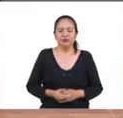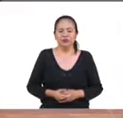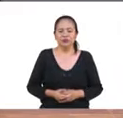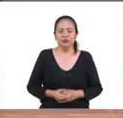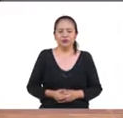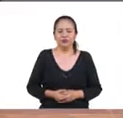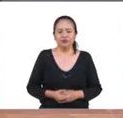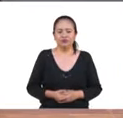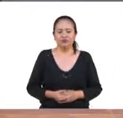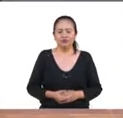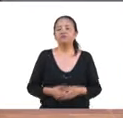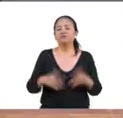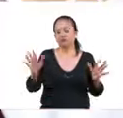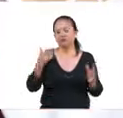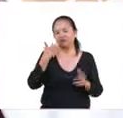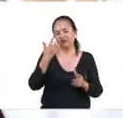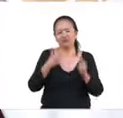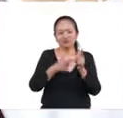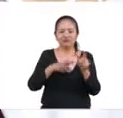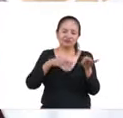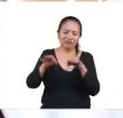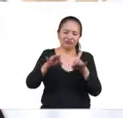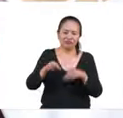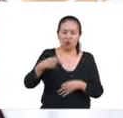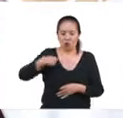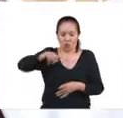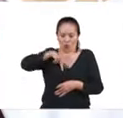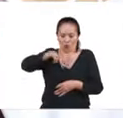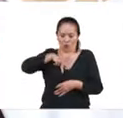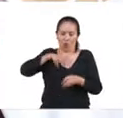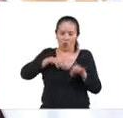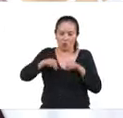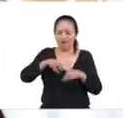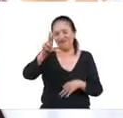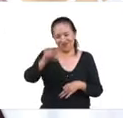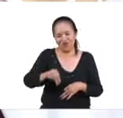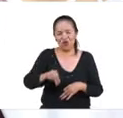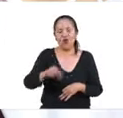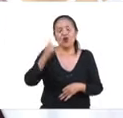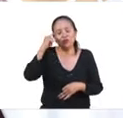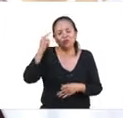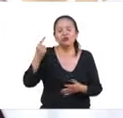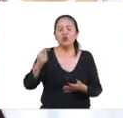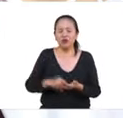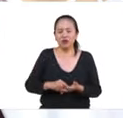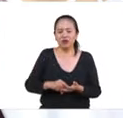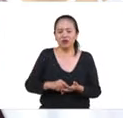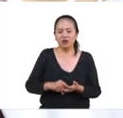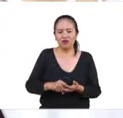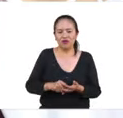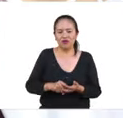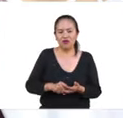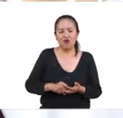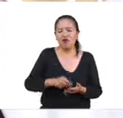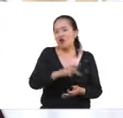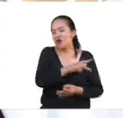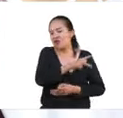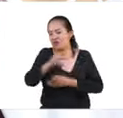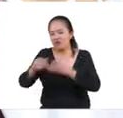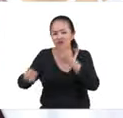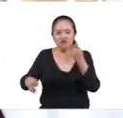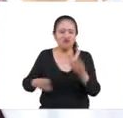Sí, hay que trabajar, yo creo que no es un asunto personal, o sea, yo creo que es parte de la herencia que